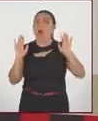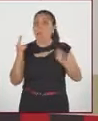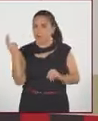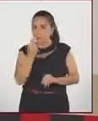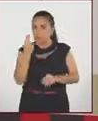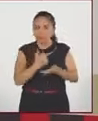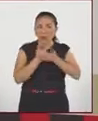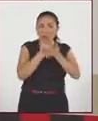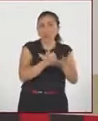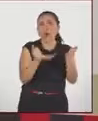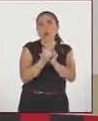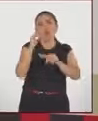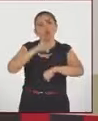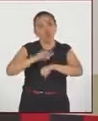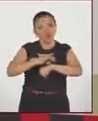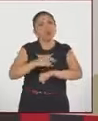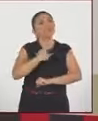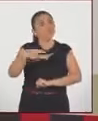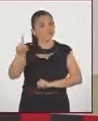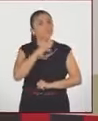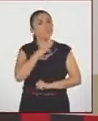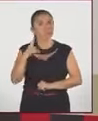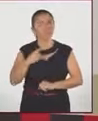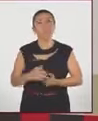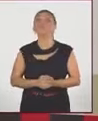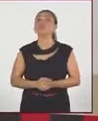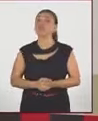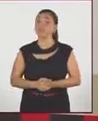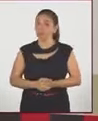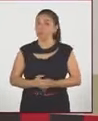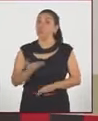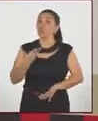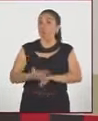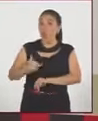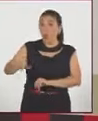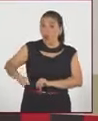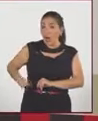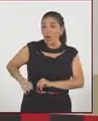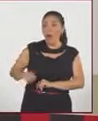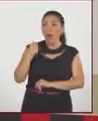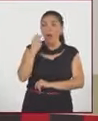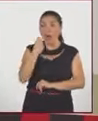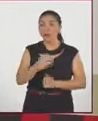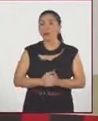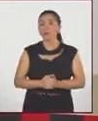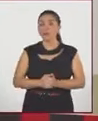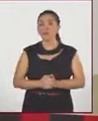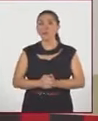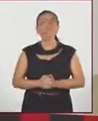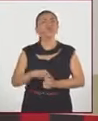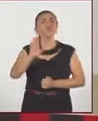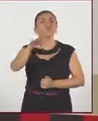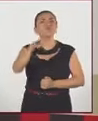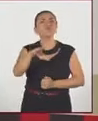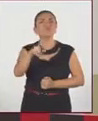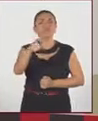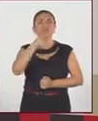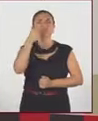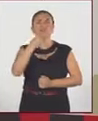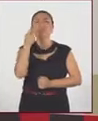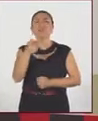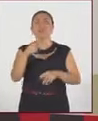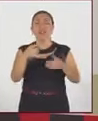de algún médico, ¿no? Qué interesante, doctor. ¿Qué nos puedes decir de las malas posturas en el